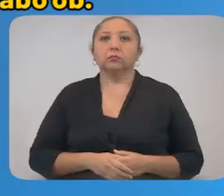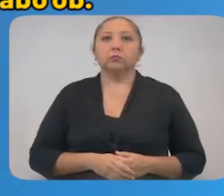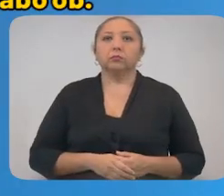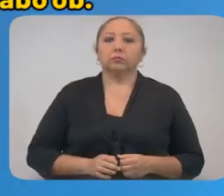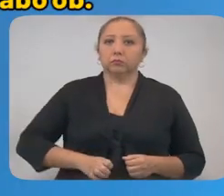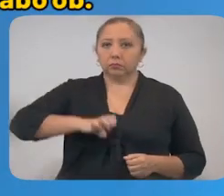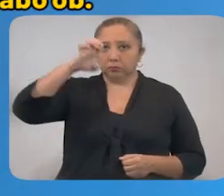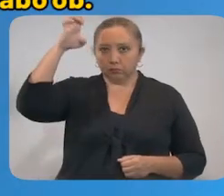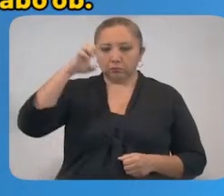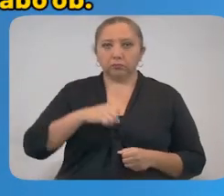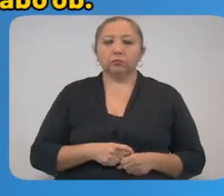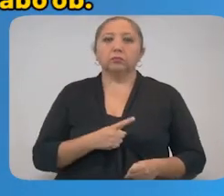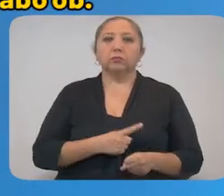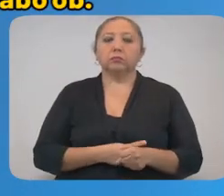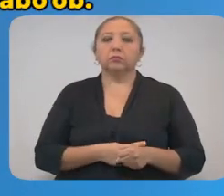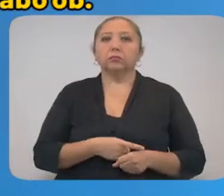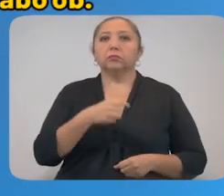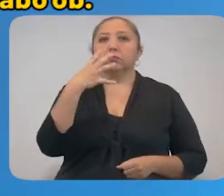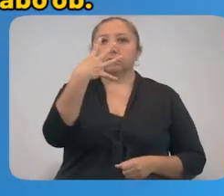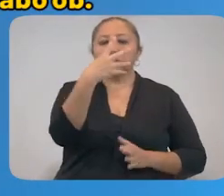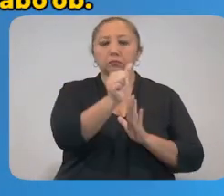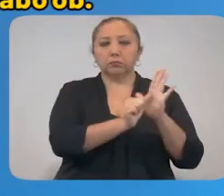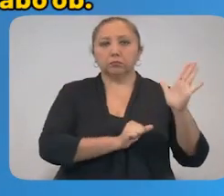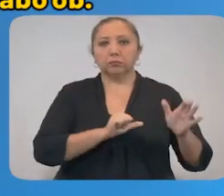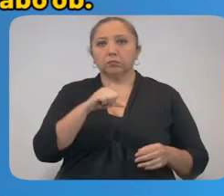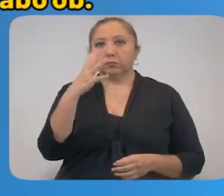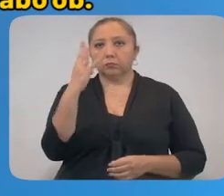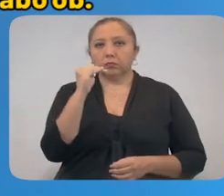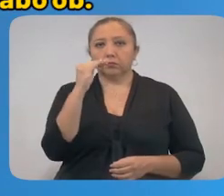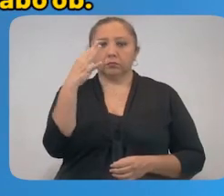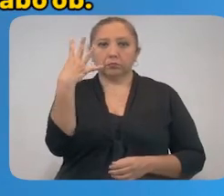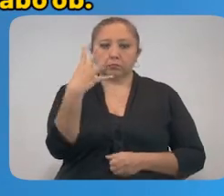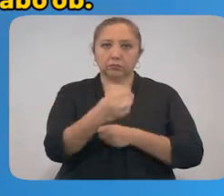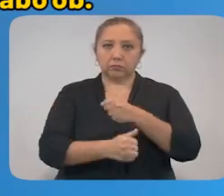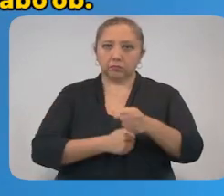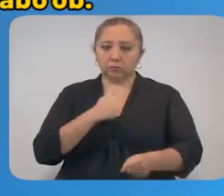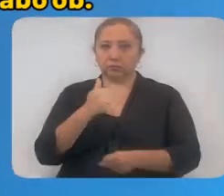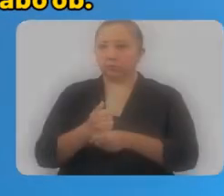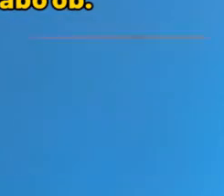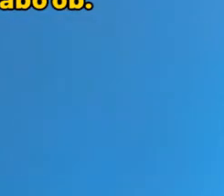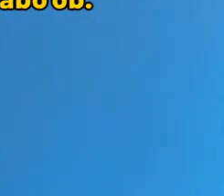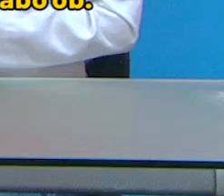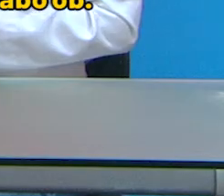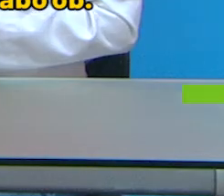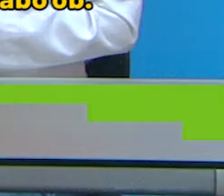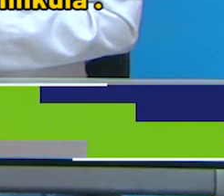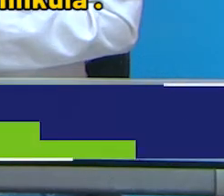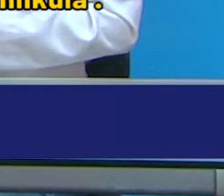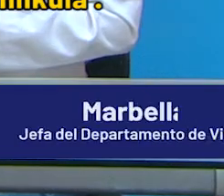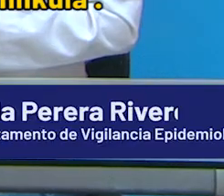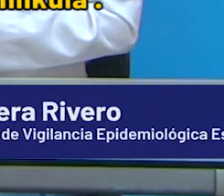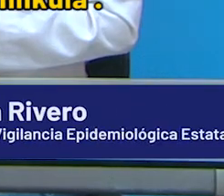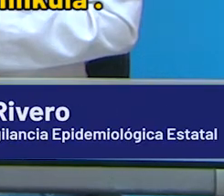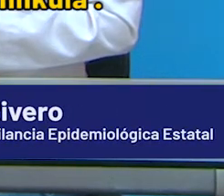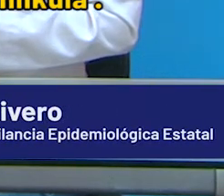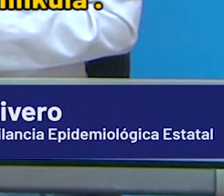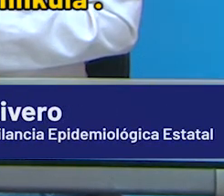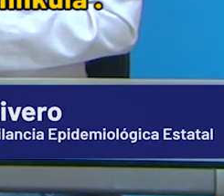El rango de edad de los casos confirmados es de 4 meses a 94 años. Hasta acá el informe del doctor. Muchas gracias, doctora.